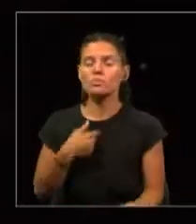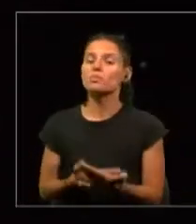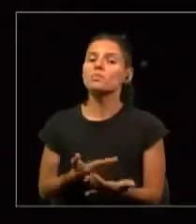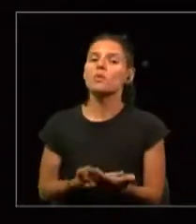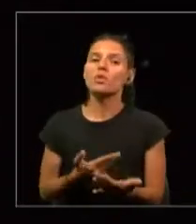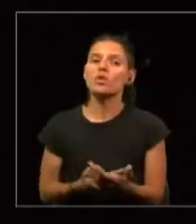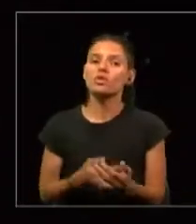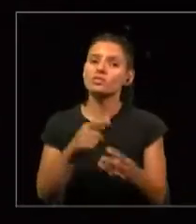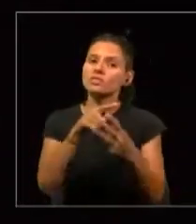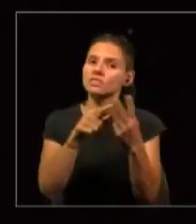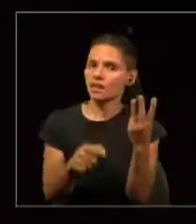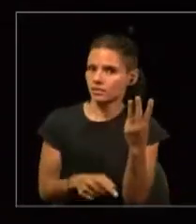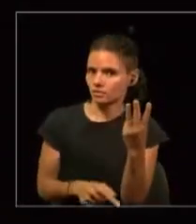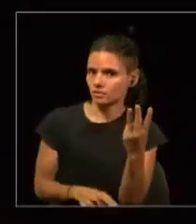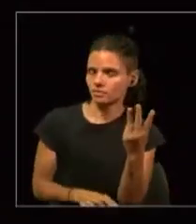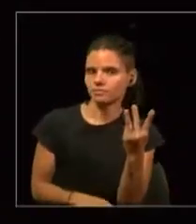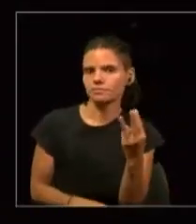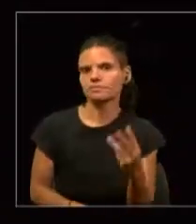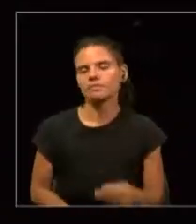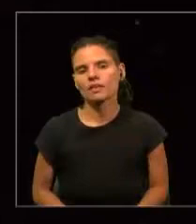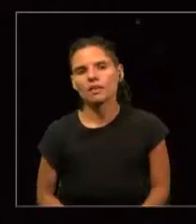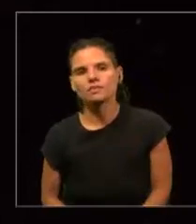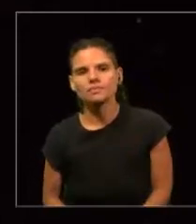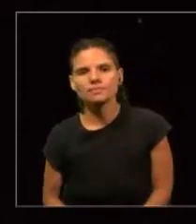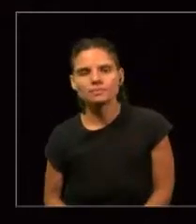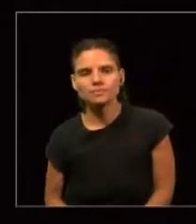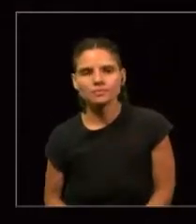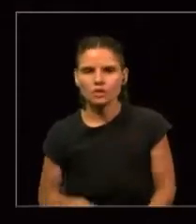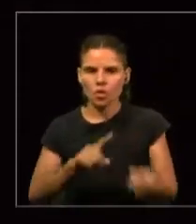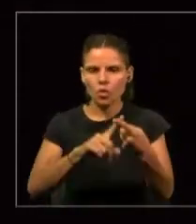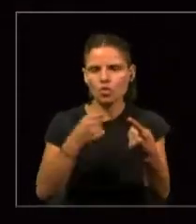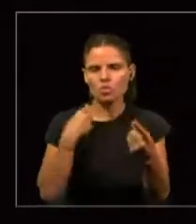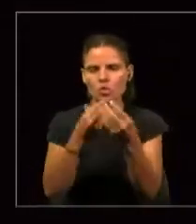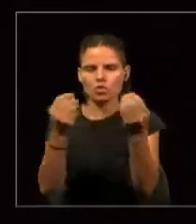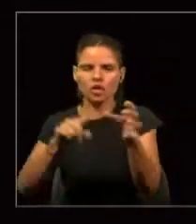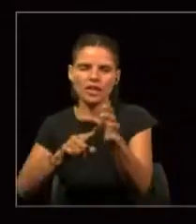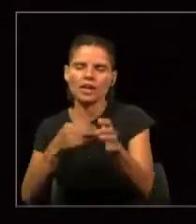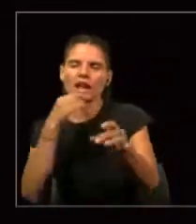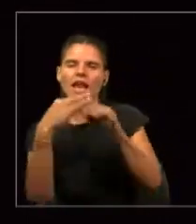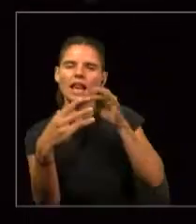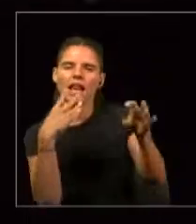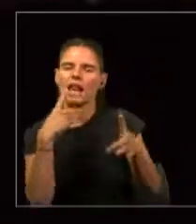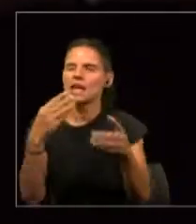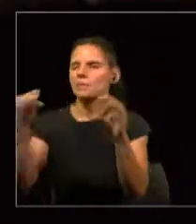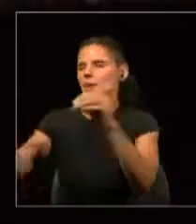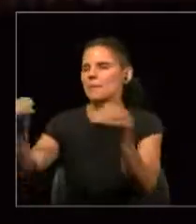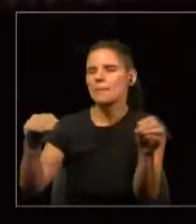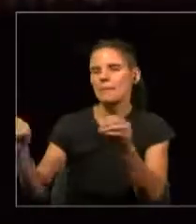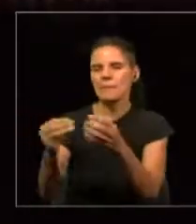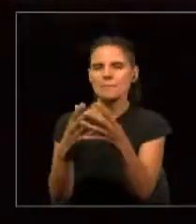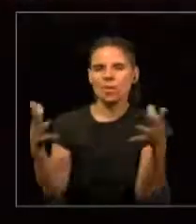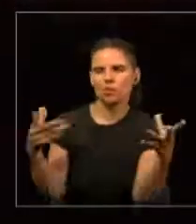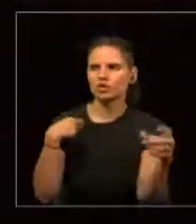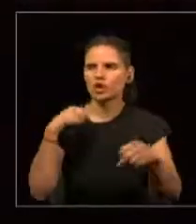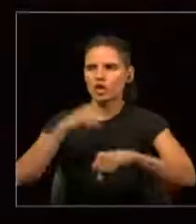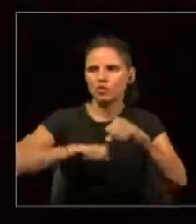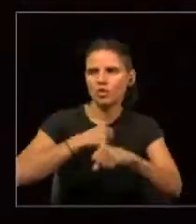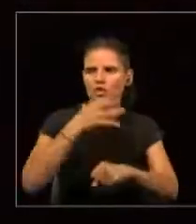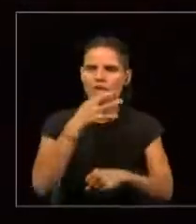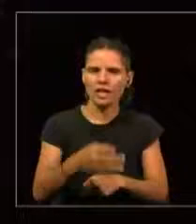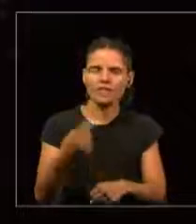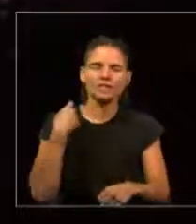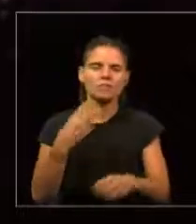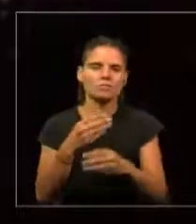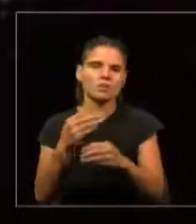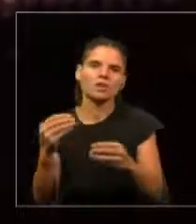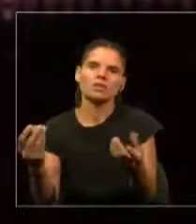Propongo 3 modalidades. Frente al tecnodiscurso omnipresente, formateado por la industria